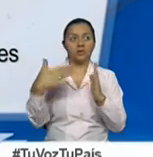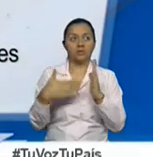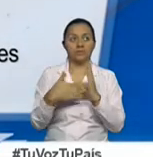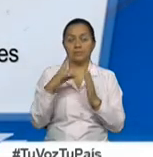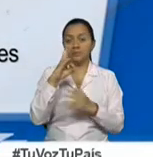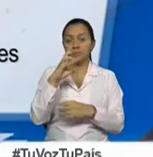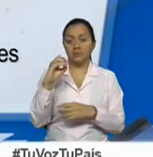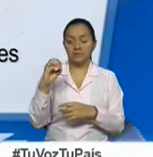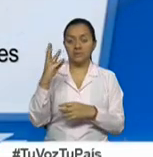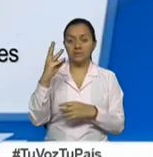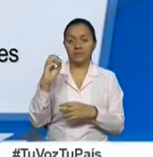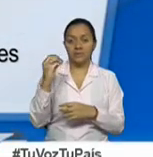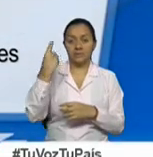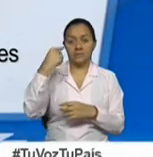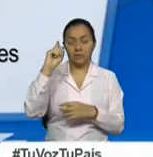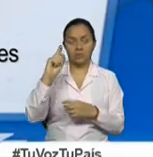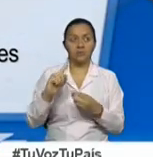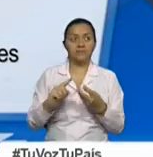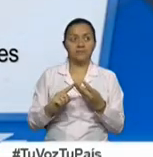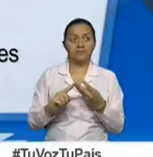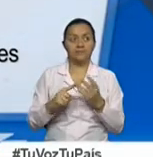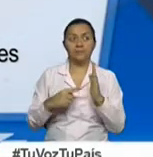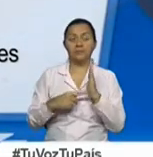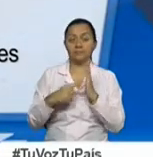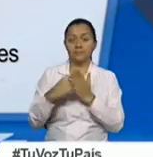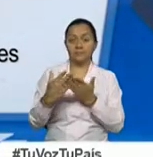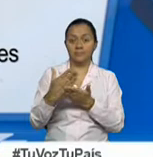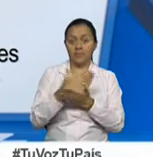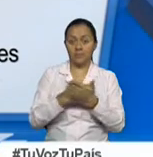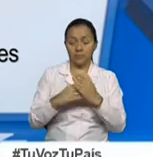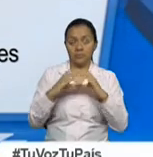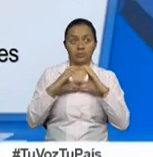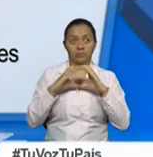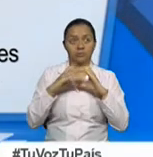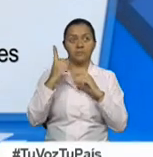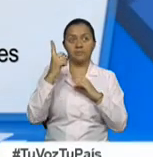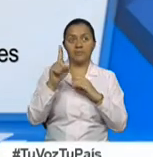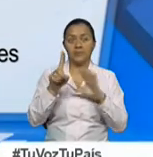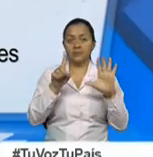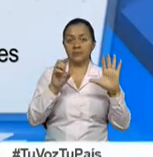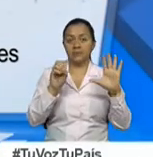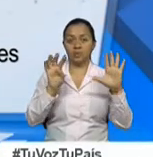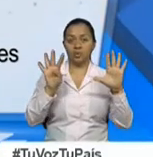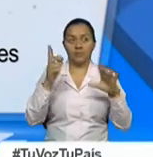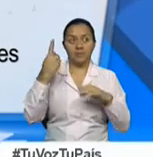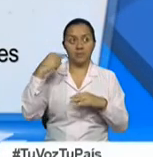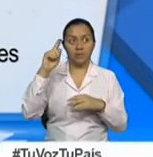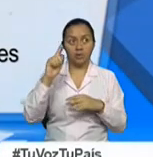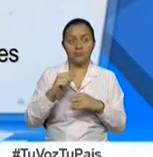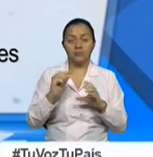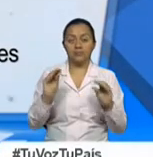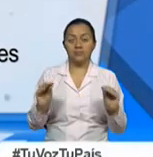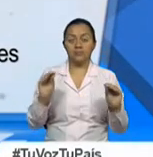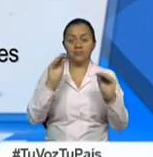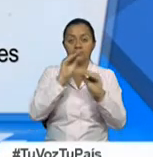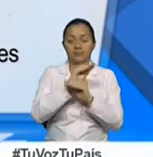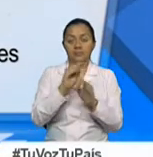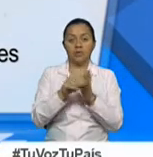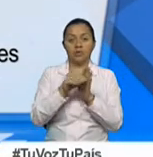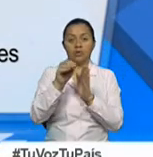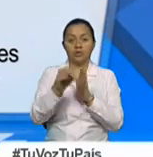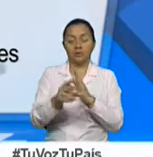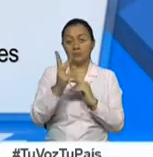millones de dólares, tasas y contribuciones 1.609 millones, transferencias y donaciones